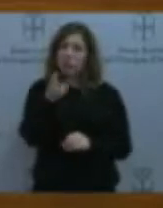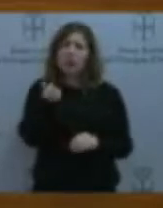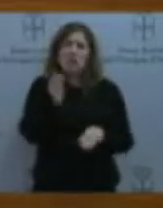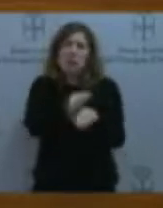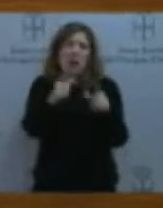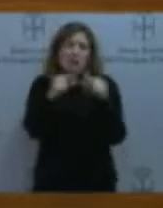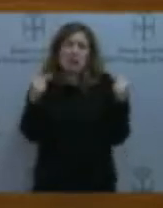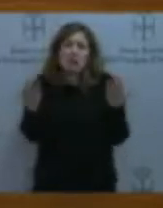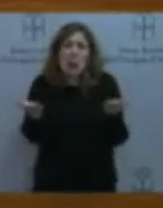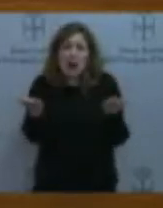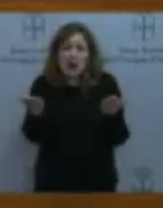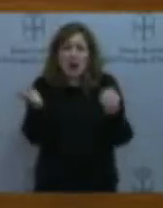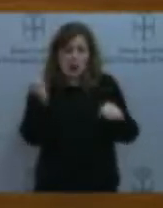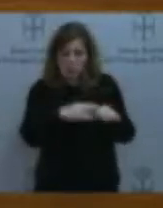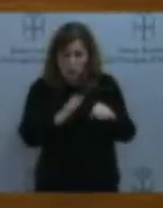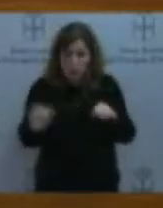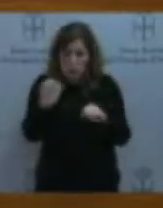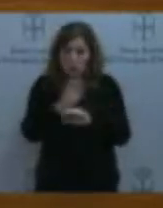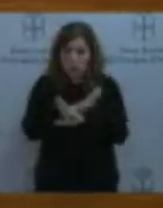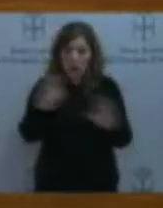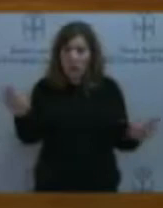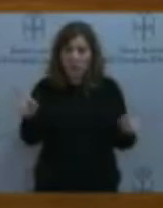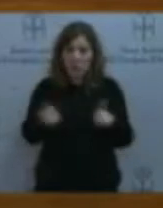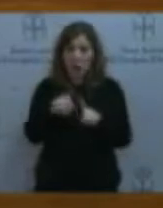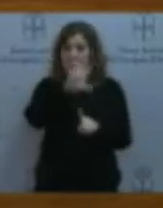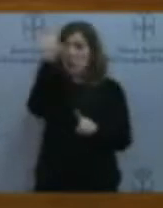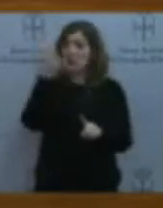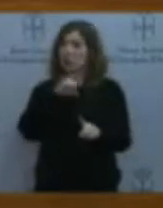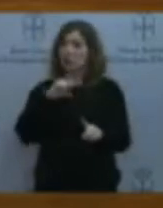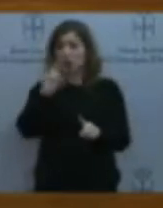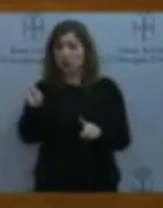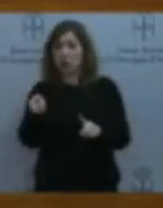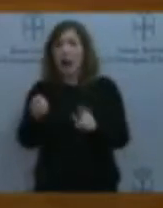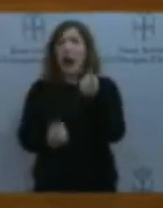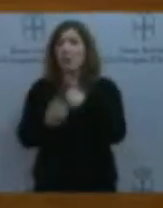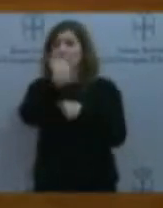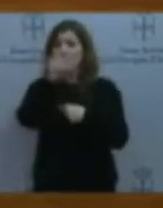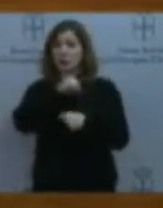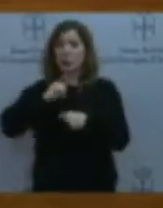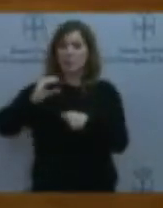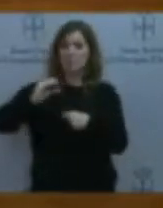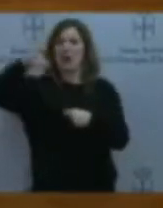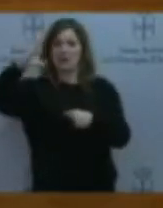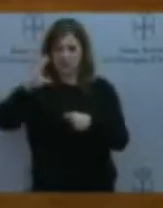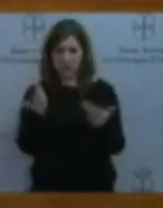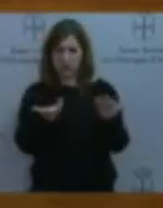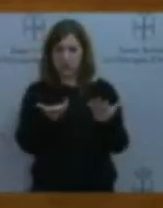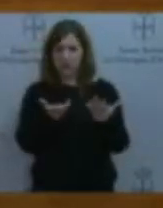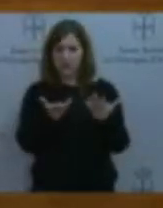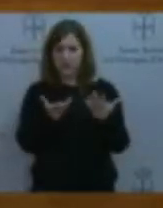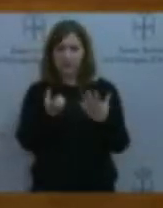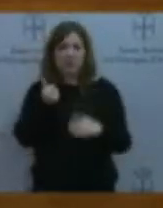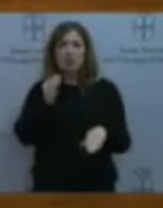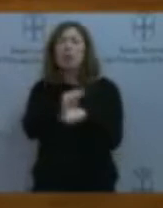Asturias? Aparte de los fondos europeos, como tienen todas las comunidades, algunas más que nosotros, porque son objetivo 1, ¿qué clase de subvención